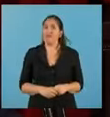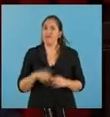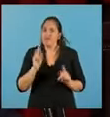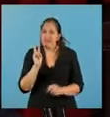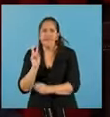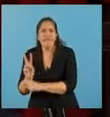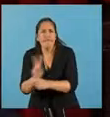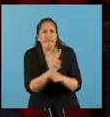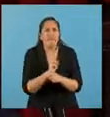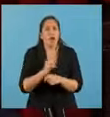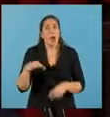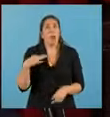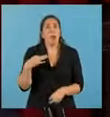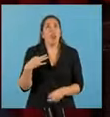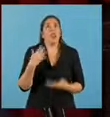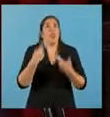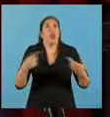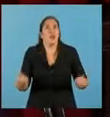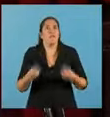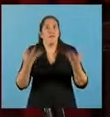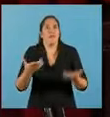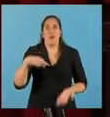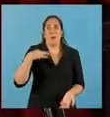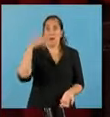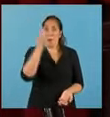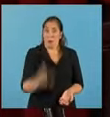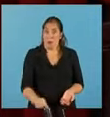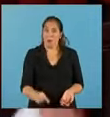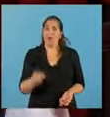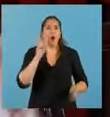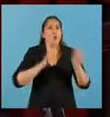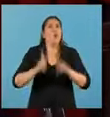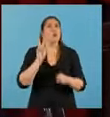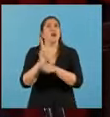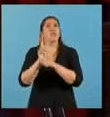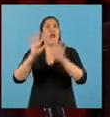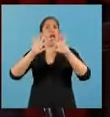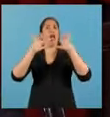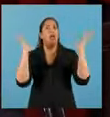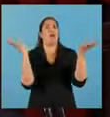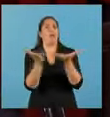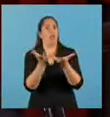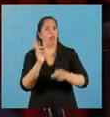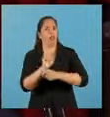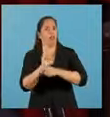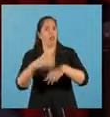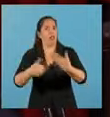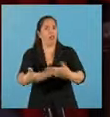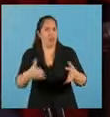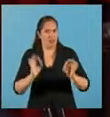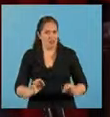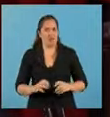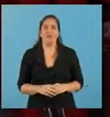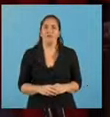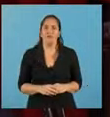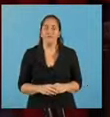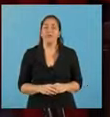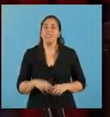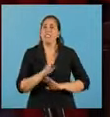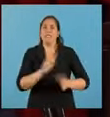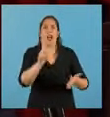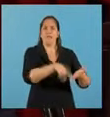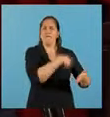de las condiciones de vida de nuestro país, queremos construir una Argentina medioambientalmente sustentable. Por eso, ya derogamos